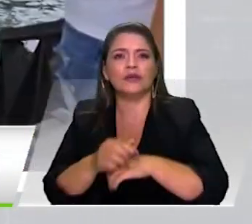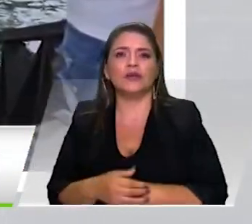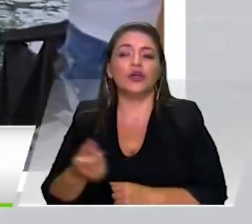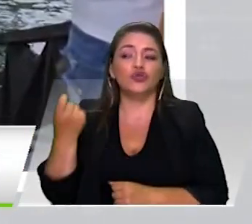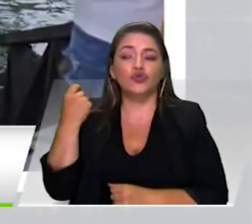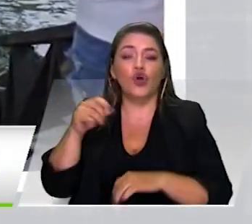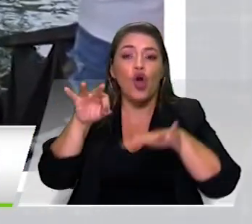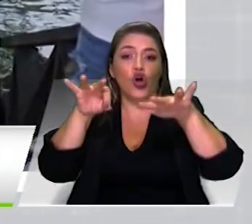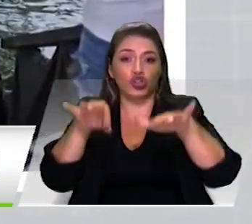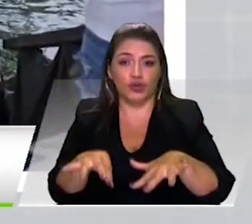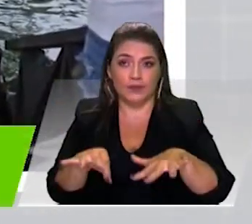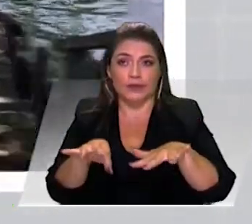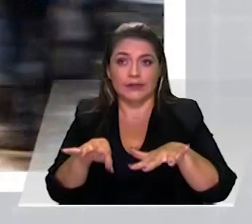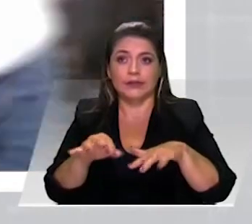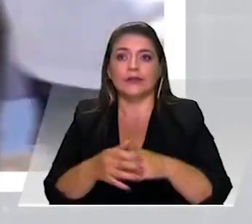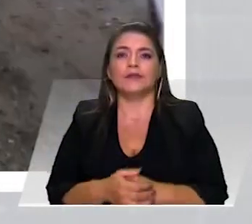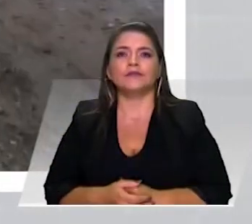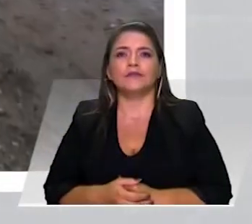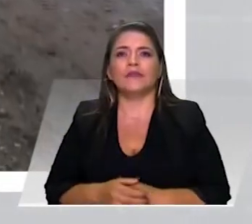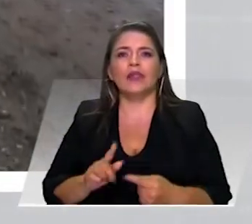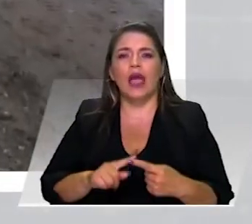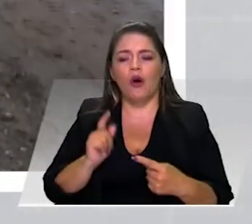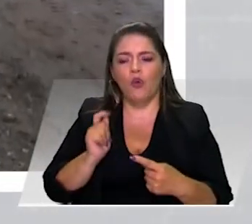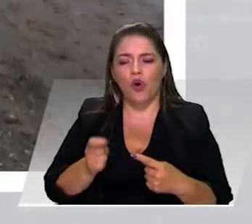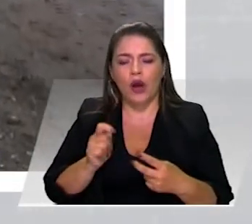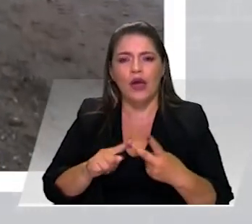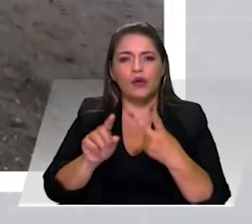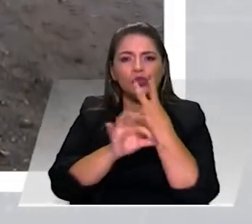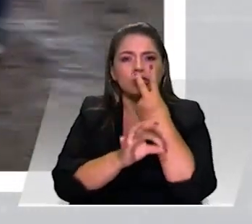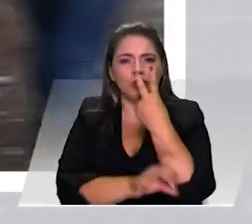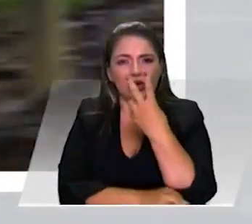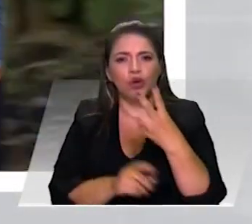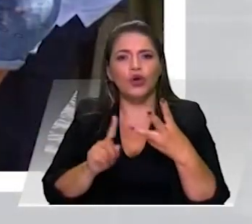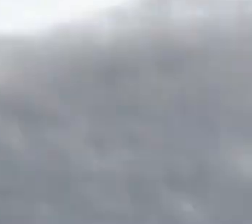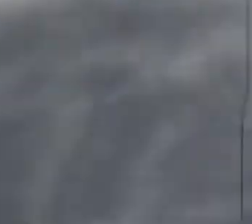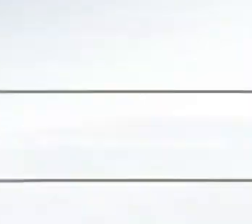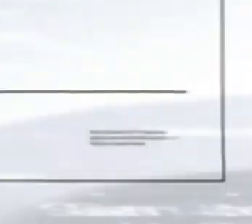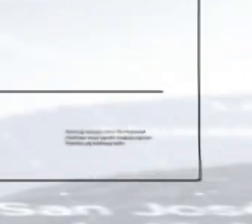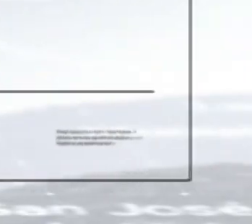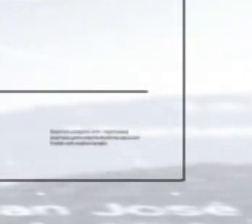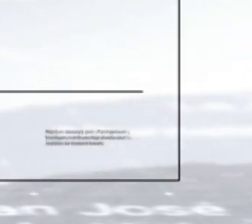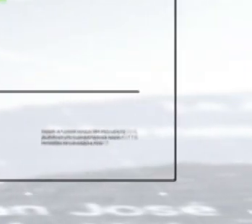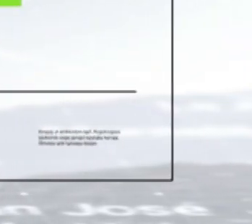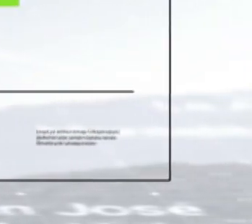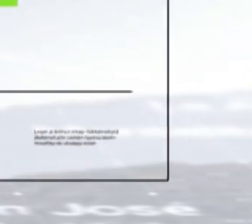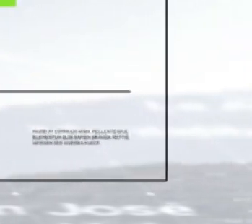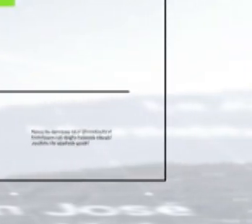8 meses y está compuesta por abogados, psicólogos y sociólogos.